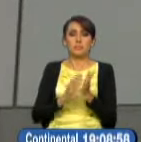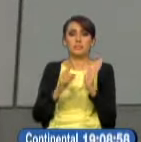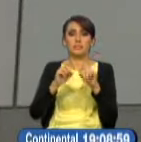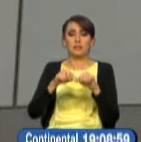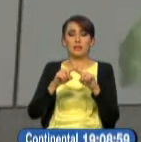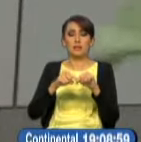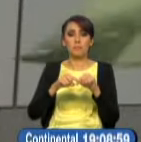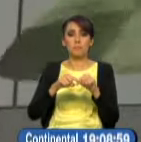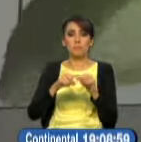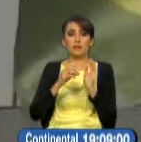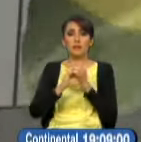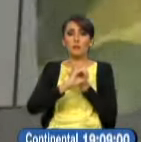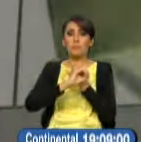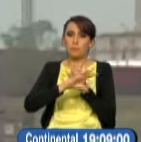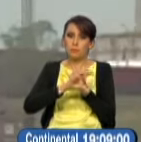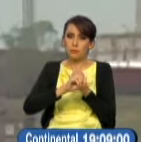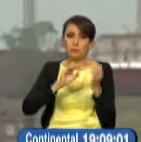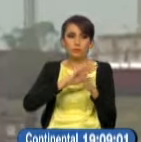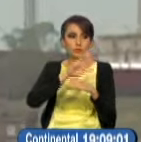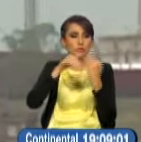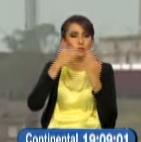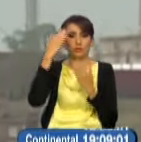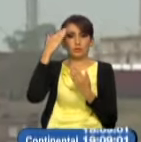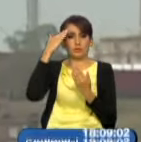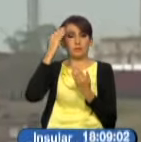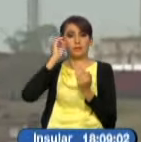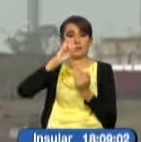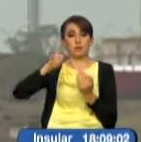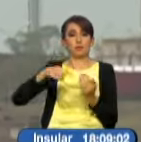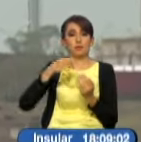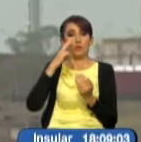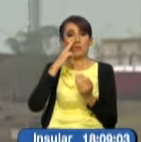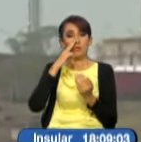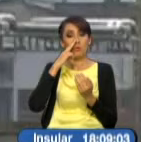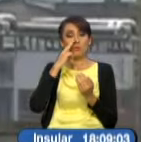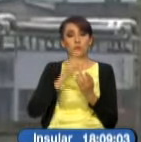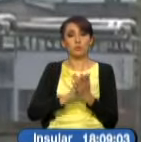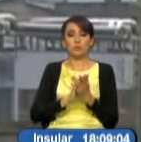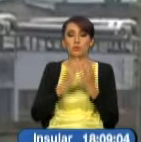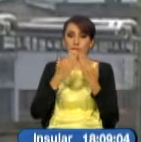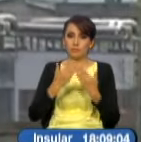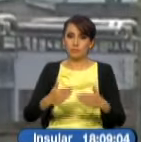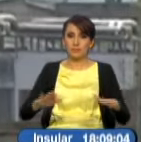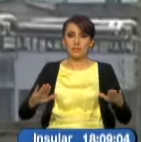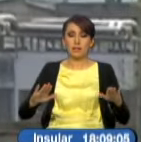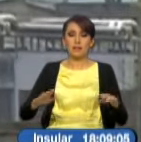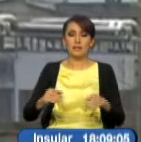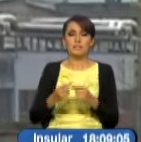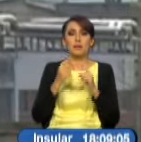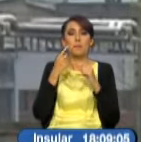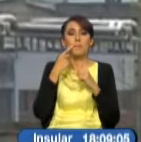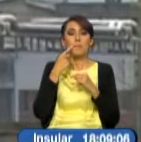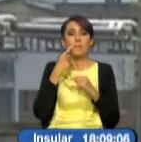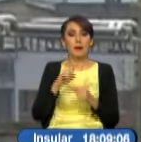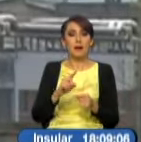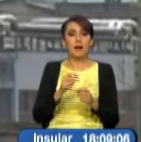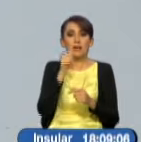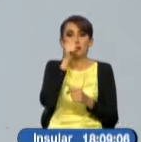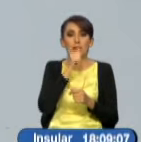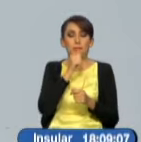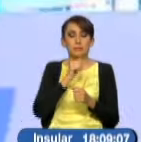que es de público conocimiento que a partir de junio de 2017 finaliza el plazo para mantener en reserva